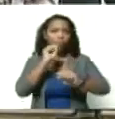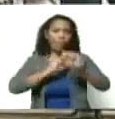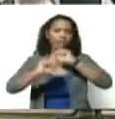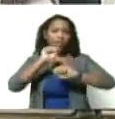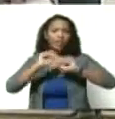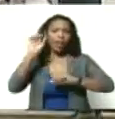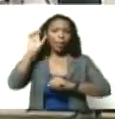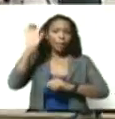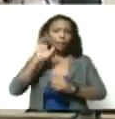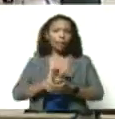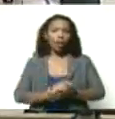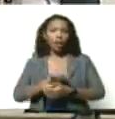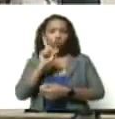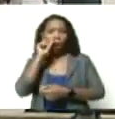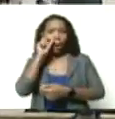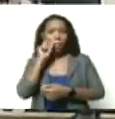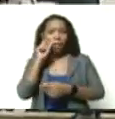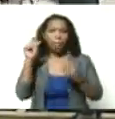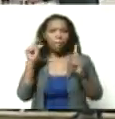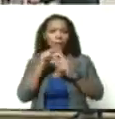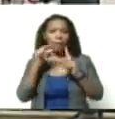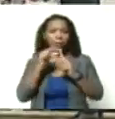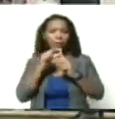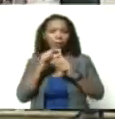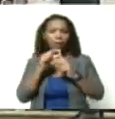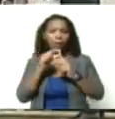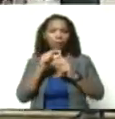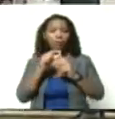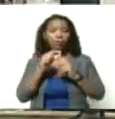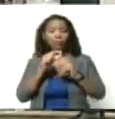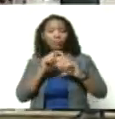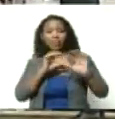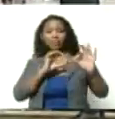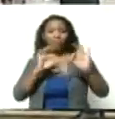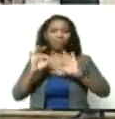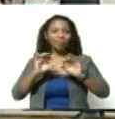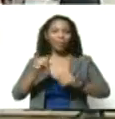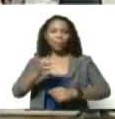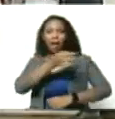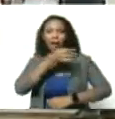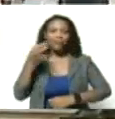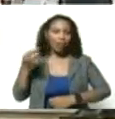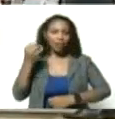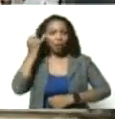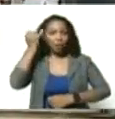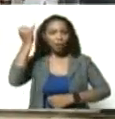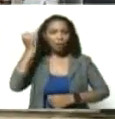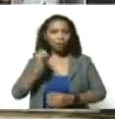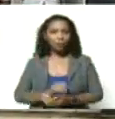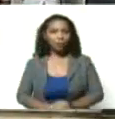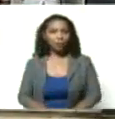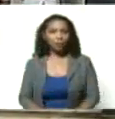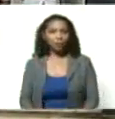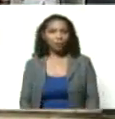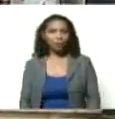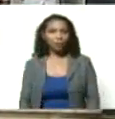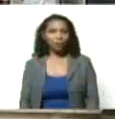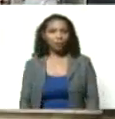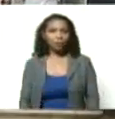la patria, era un hombre de palabra, un talento increíble para la creación. Se los